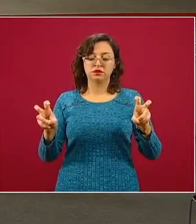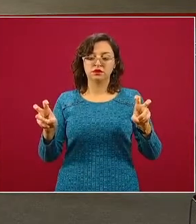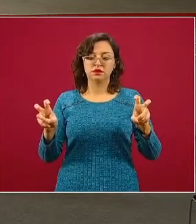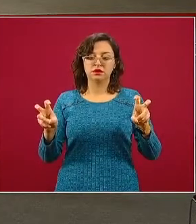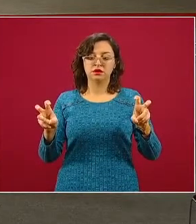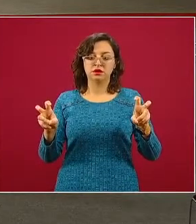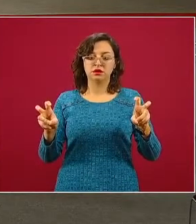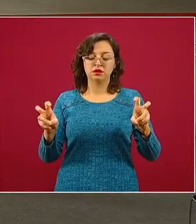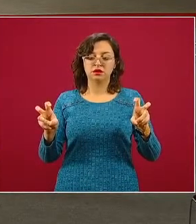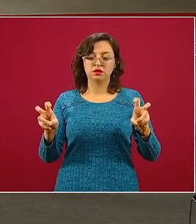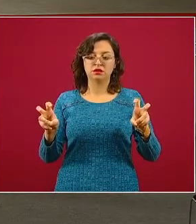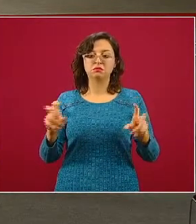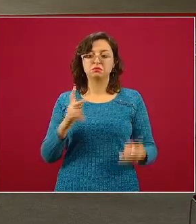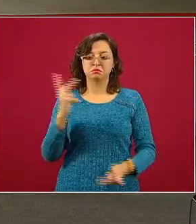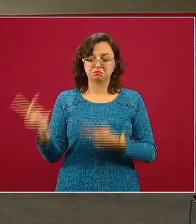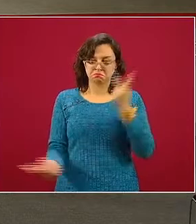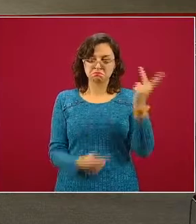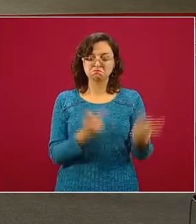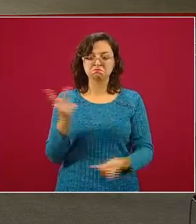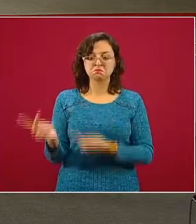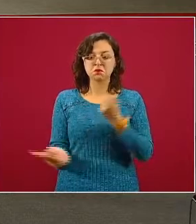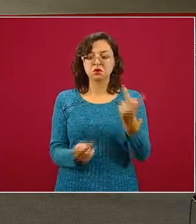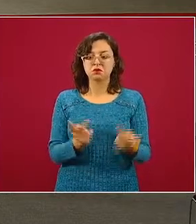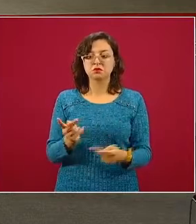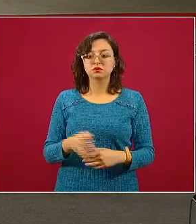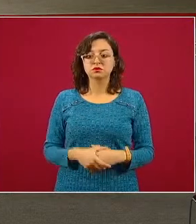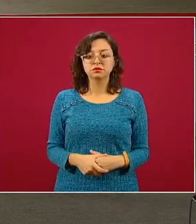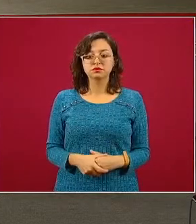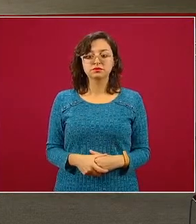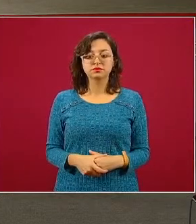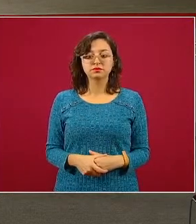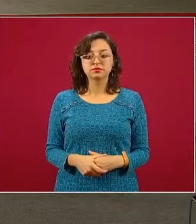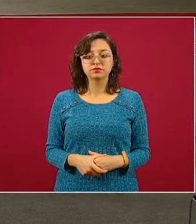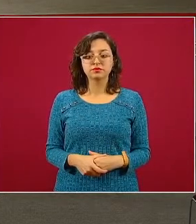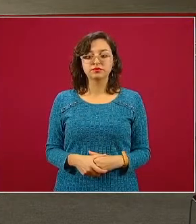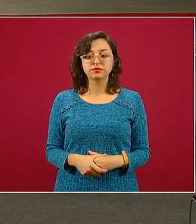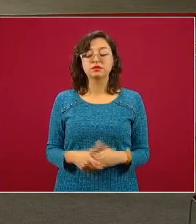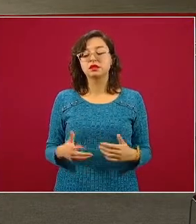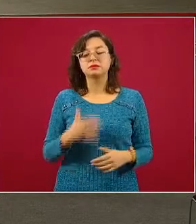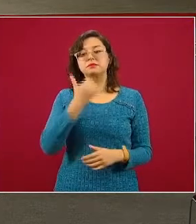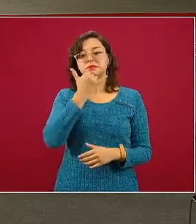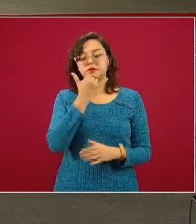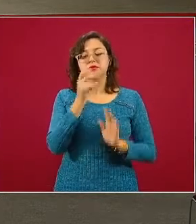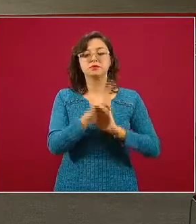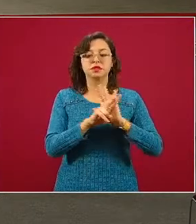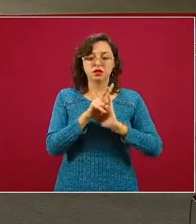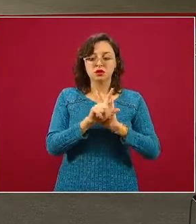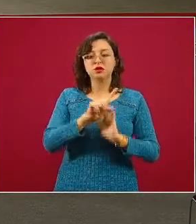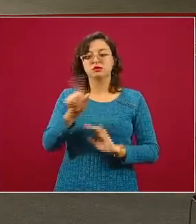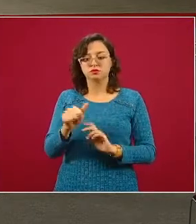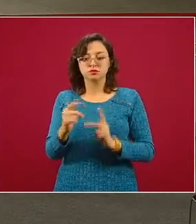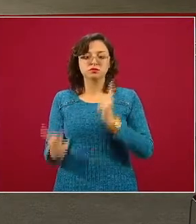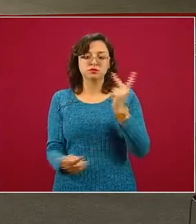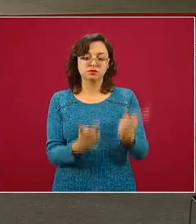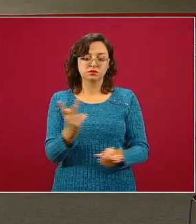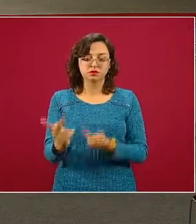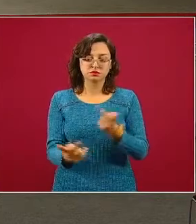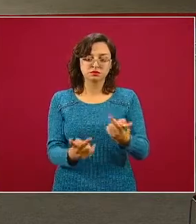las preguntas. ¿Mande? Al video y a las preguntas.